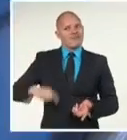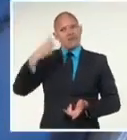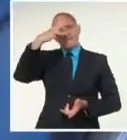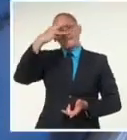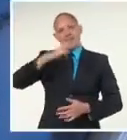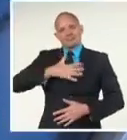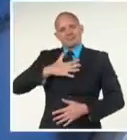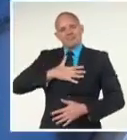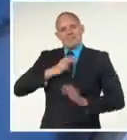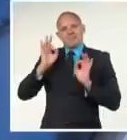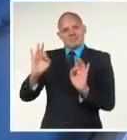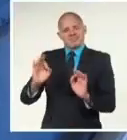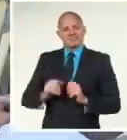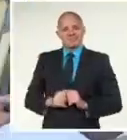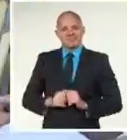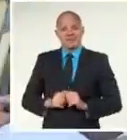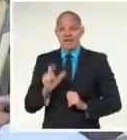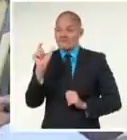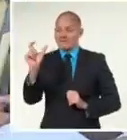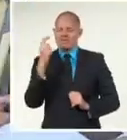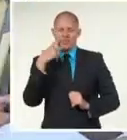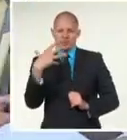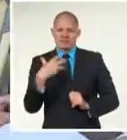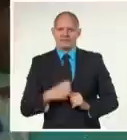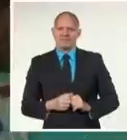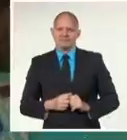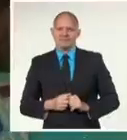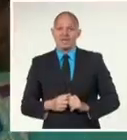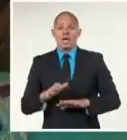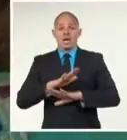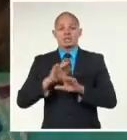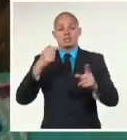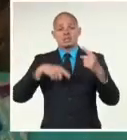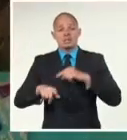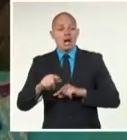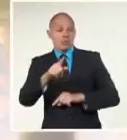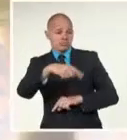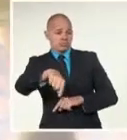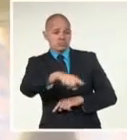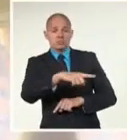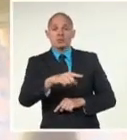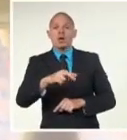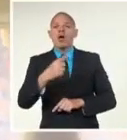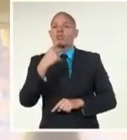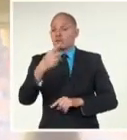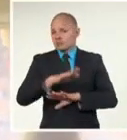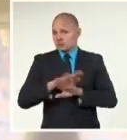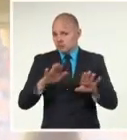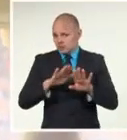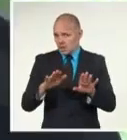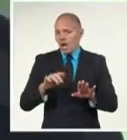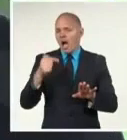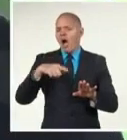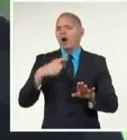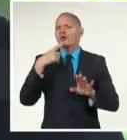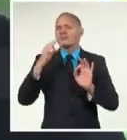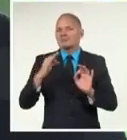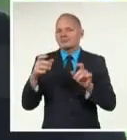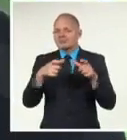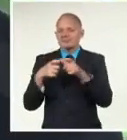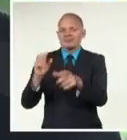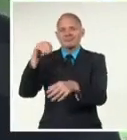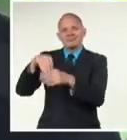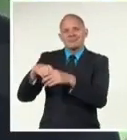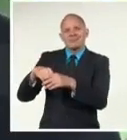reencontrarnos. Según anunciaron los organizadores en conferencia de prensa realizada en la sede del ICAP,